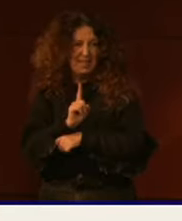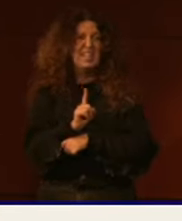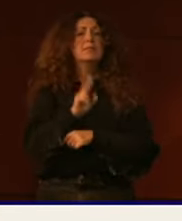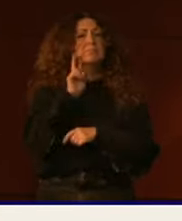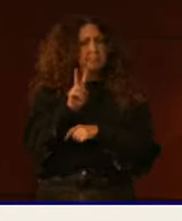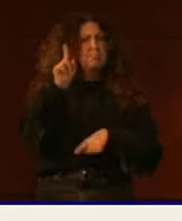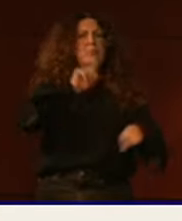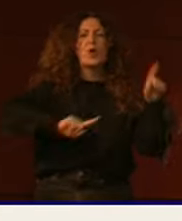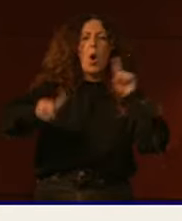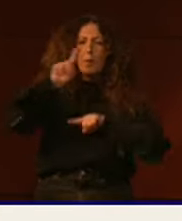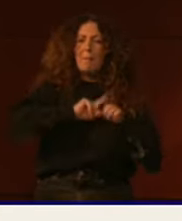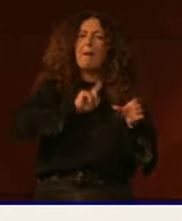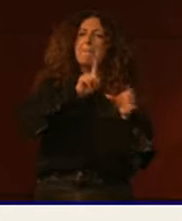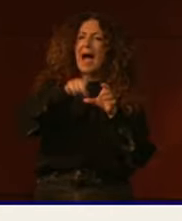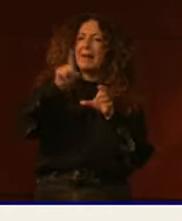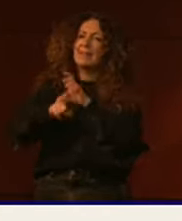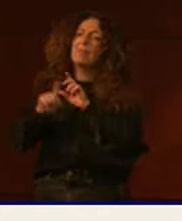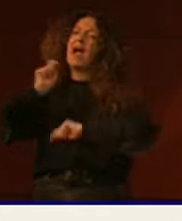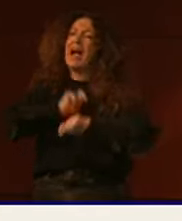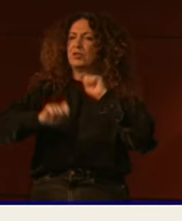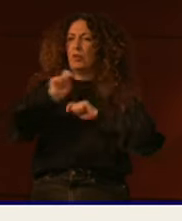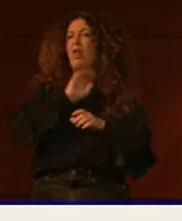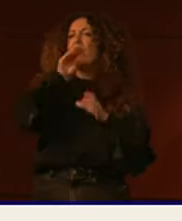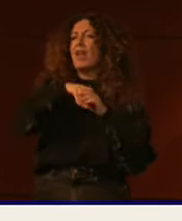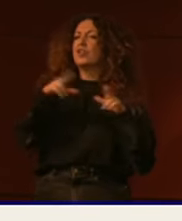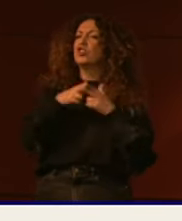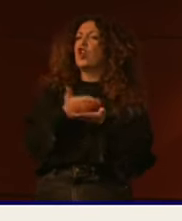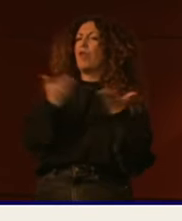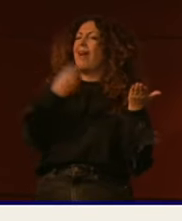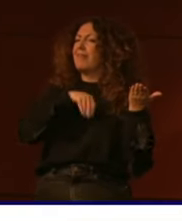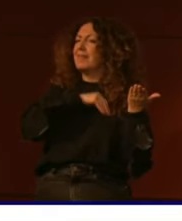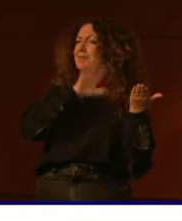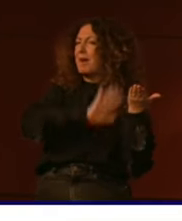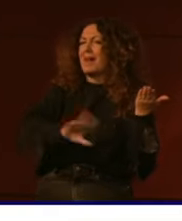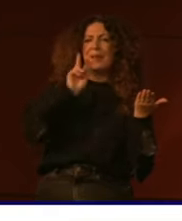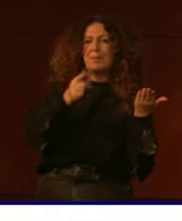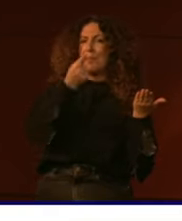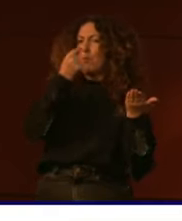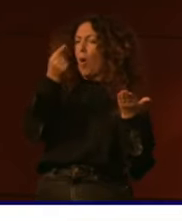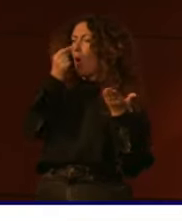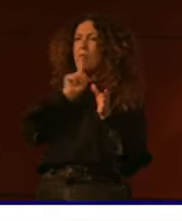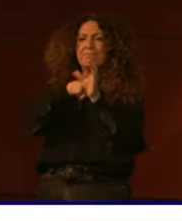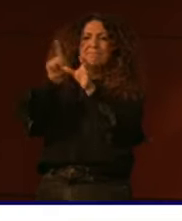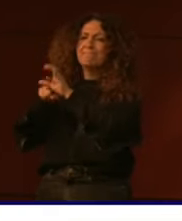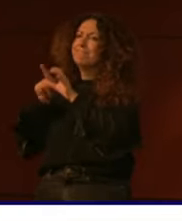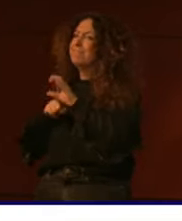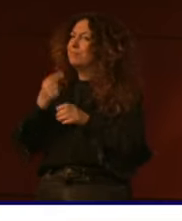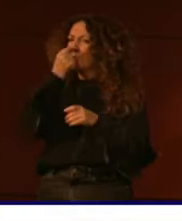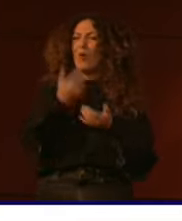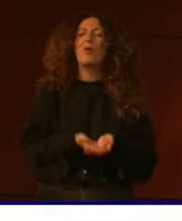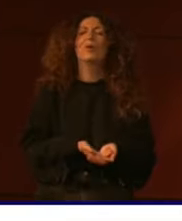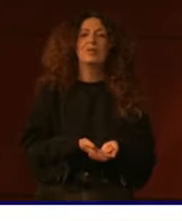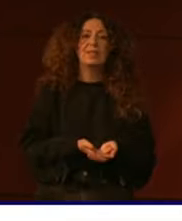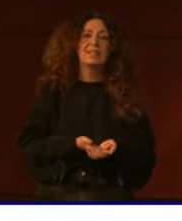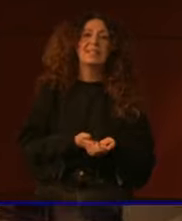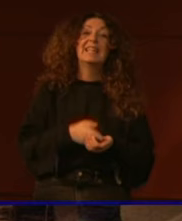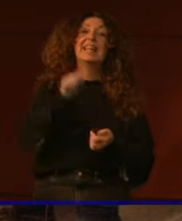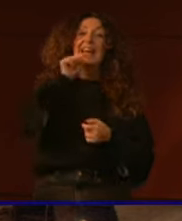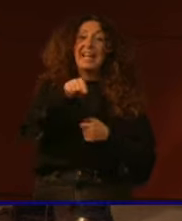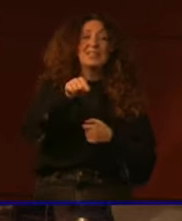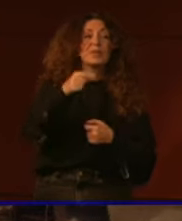sería asociativa, en la sociedad española. Por otra parte, eso contrasta